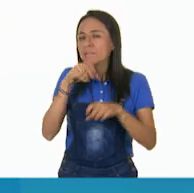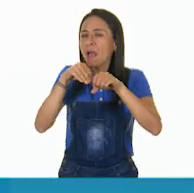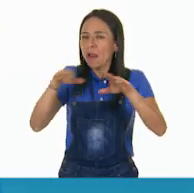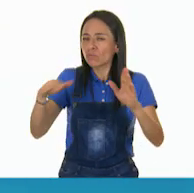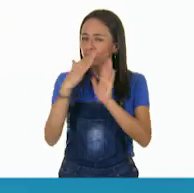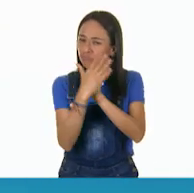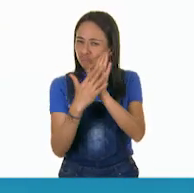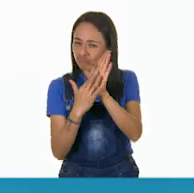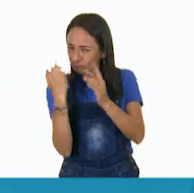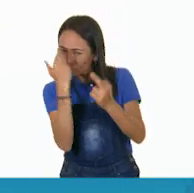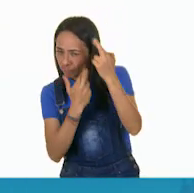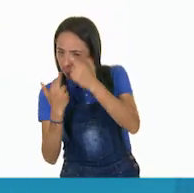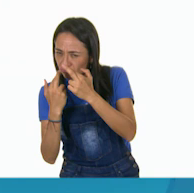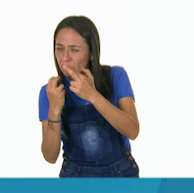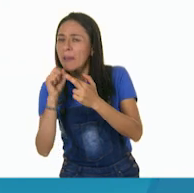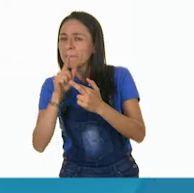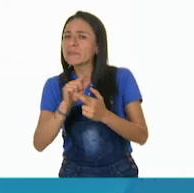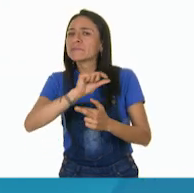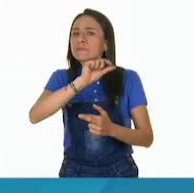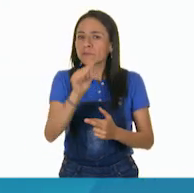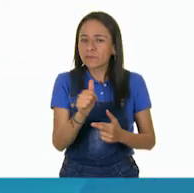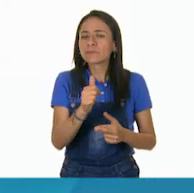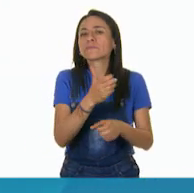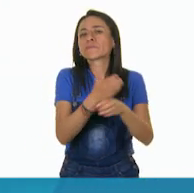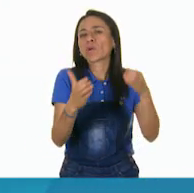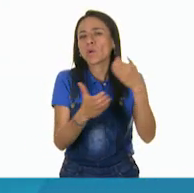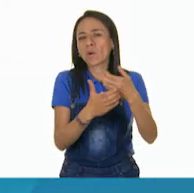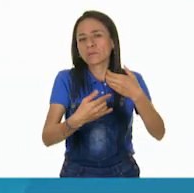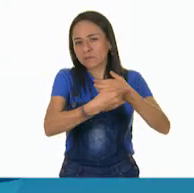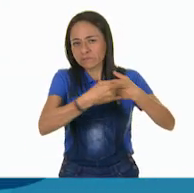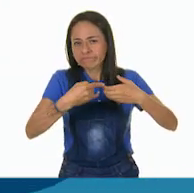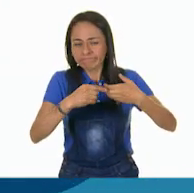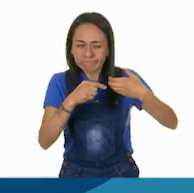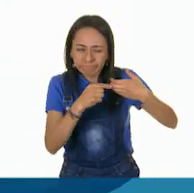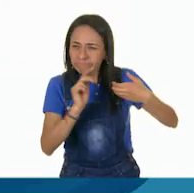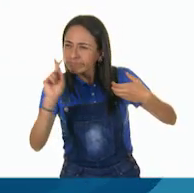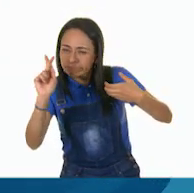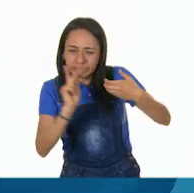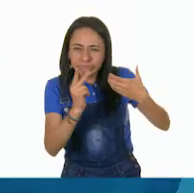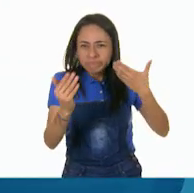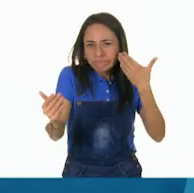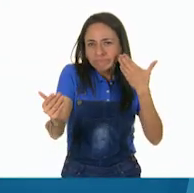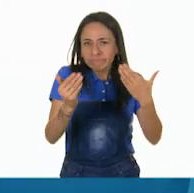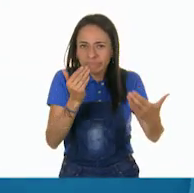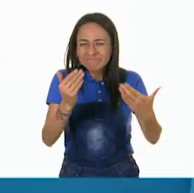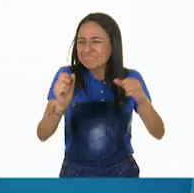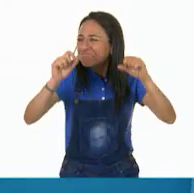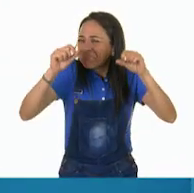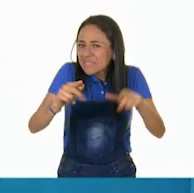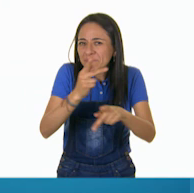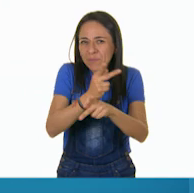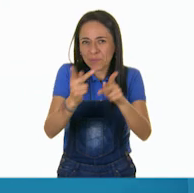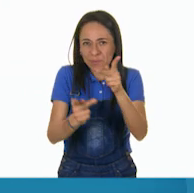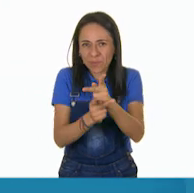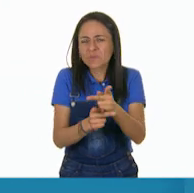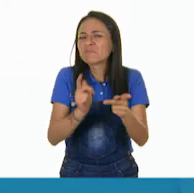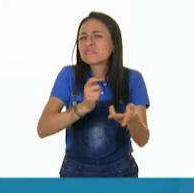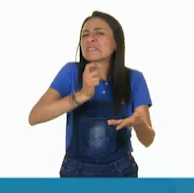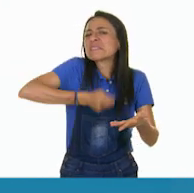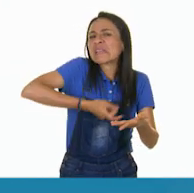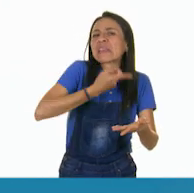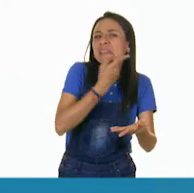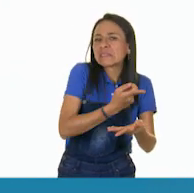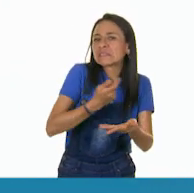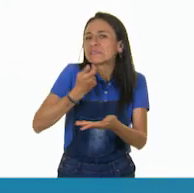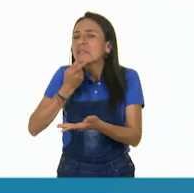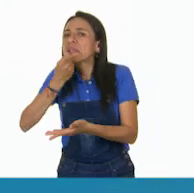comparamos su información con la información contenida en las etiquetas y envases comerciales de dichos productos así pudimos ver